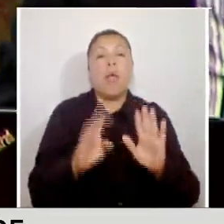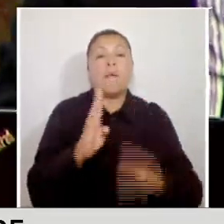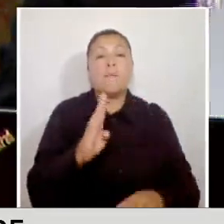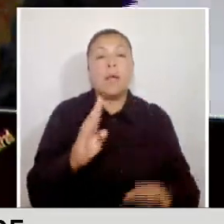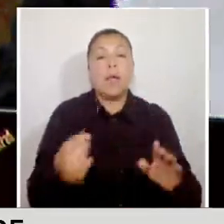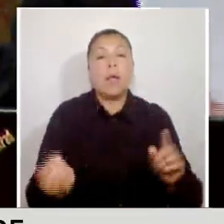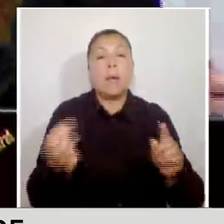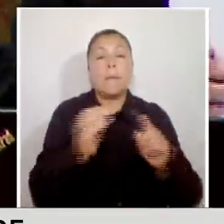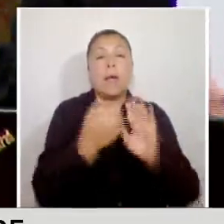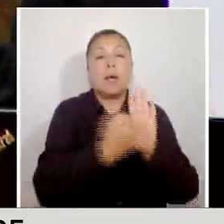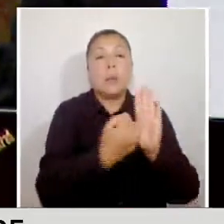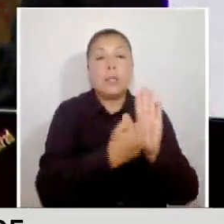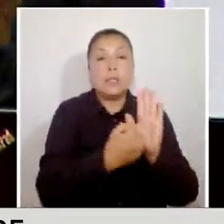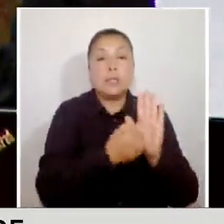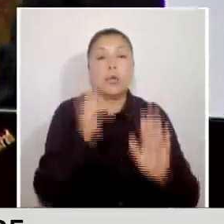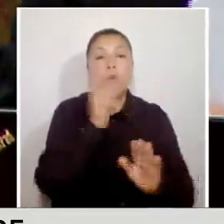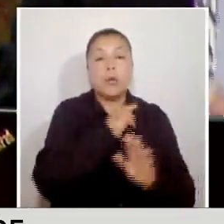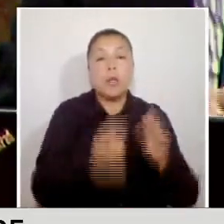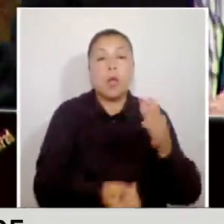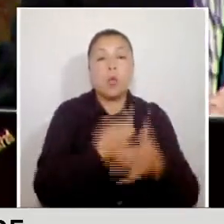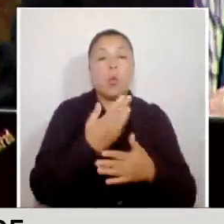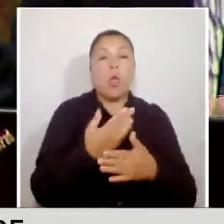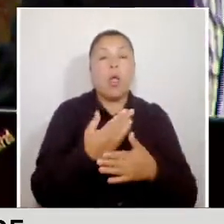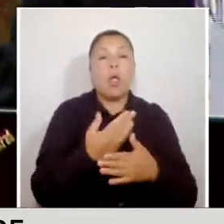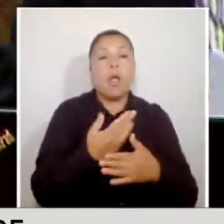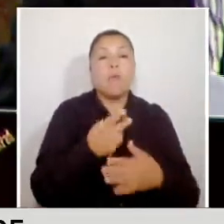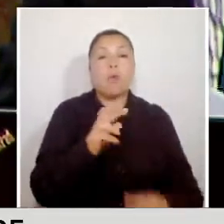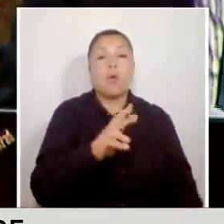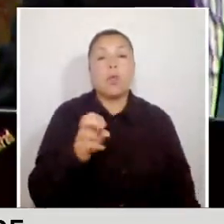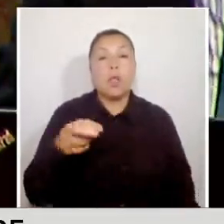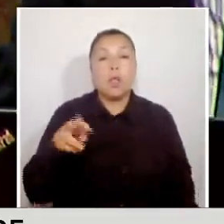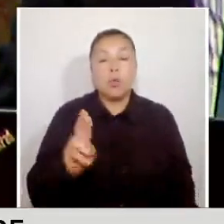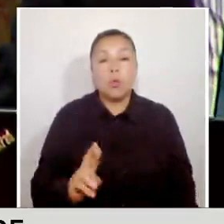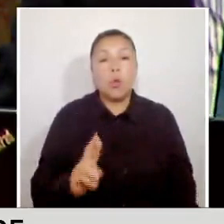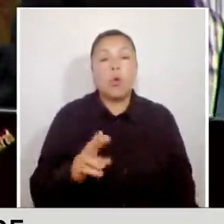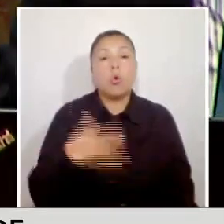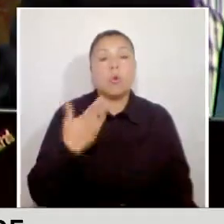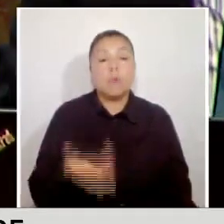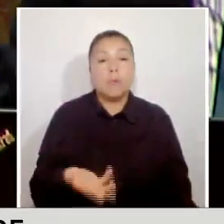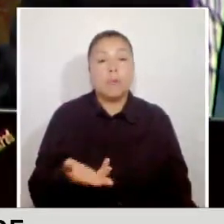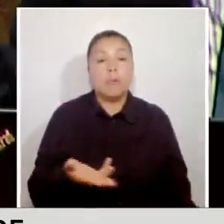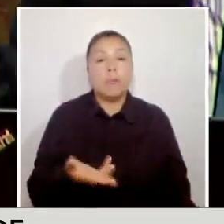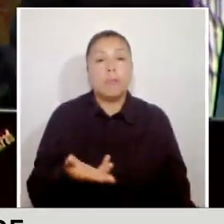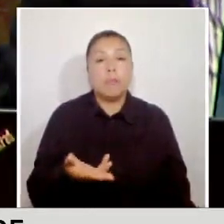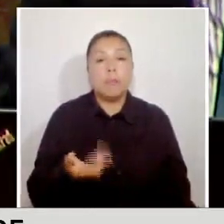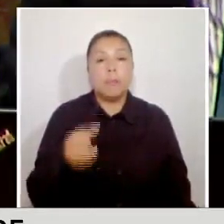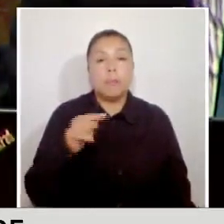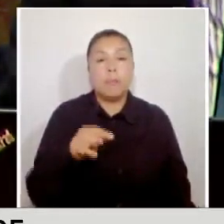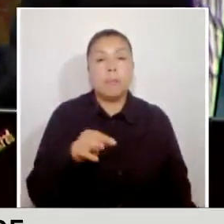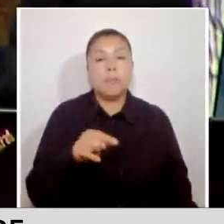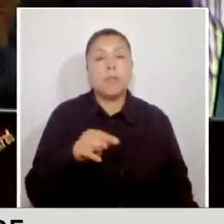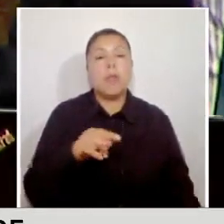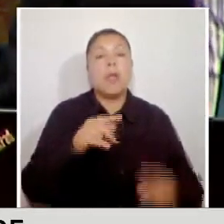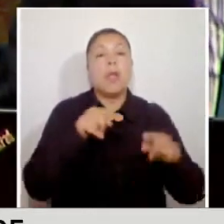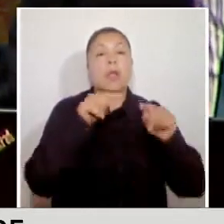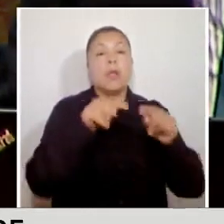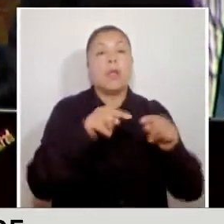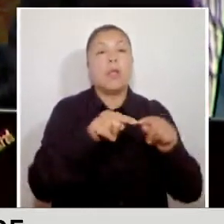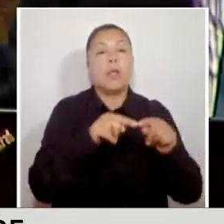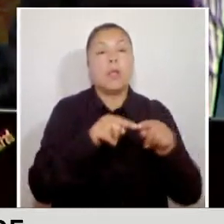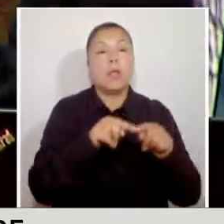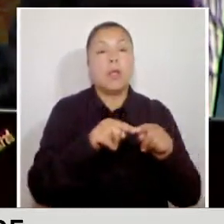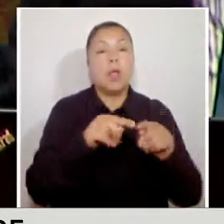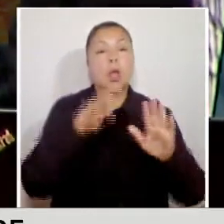inciso final nuevo del siguiente tenor el quebrantamiento de la de la internación en régimen cerrado con programa de